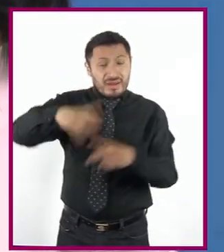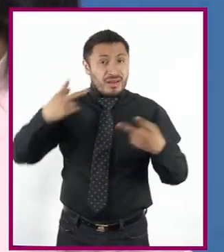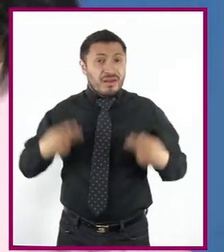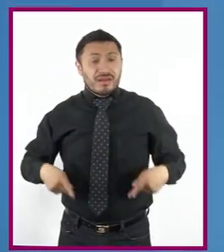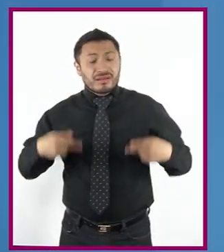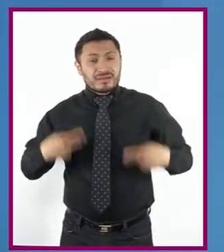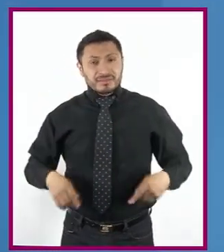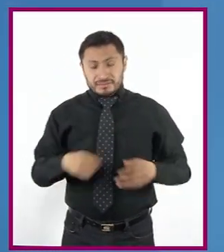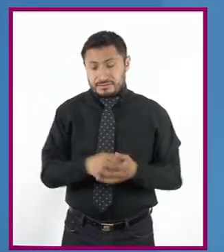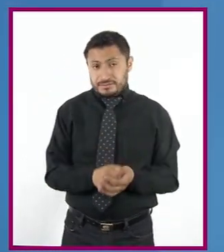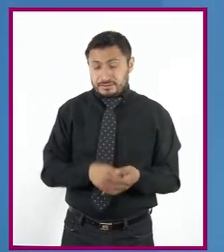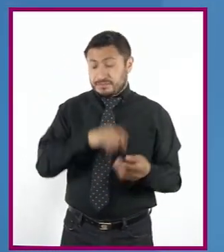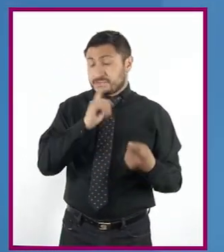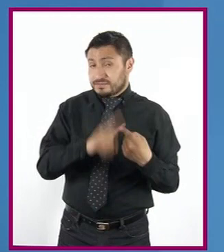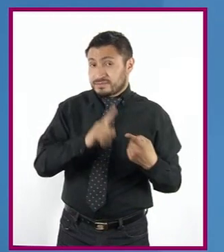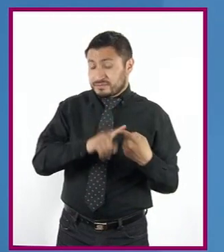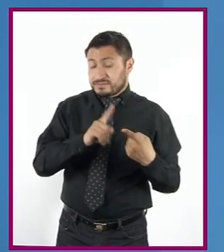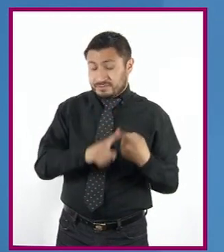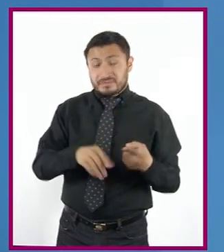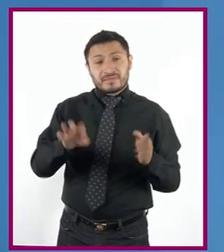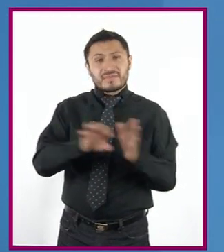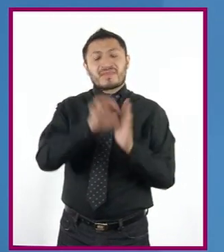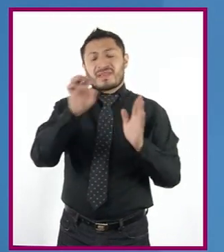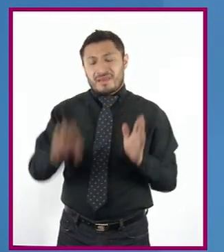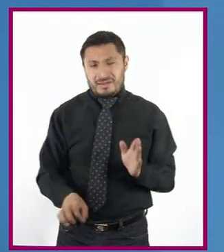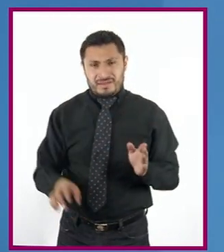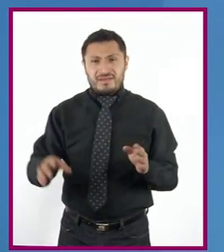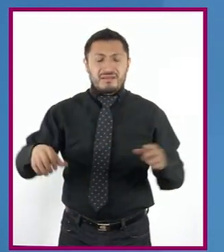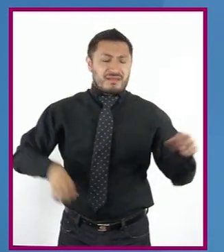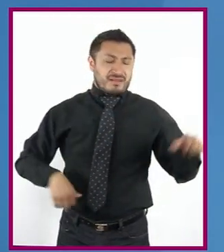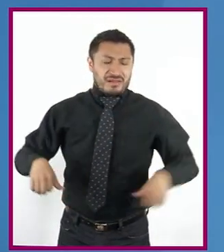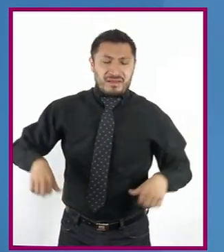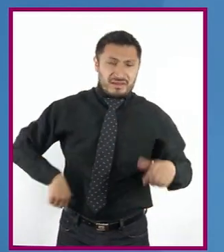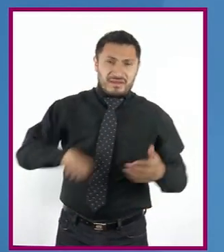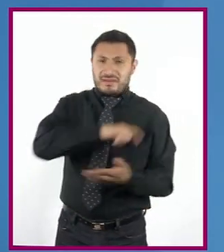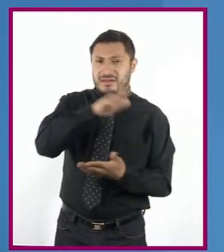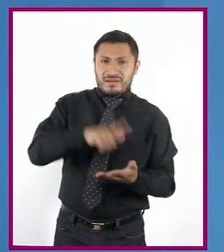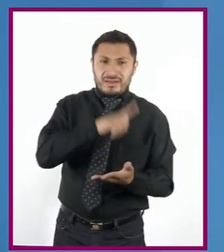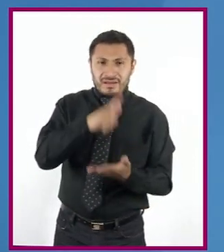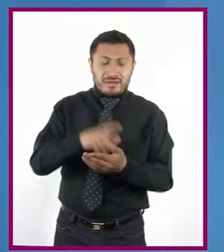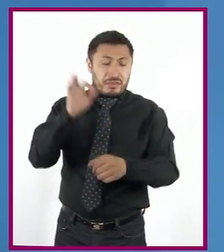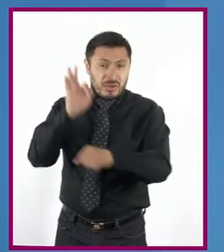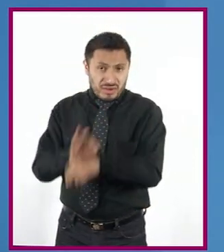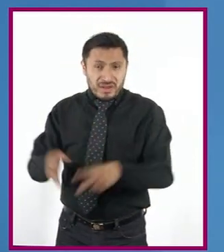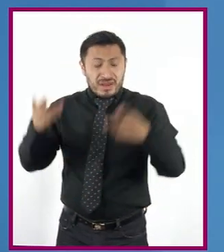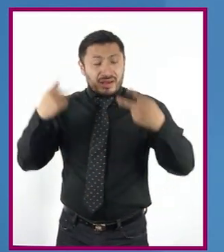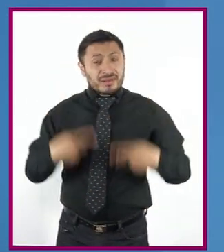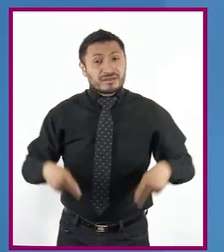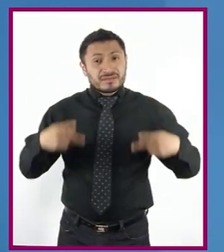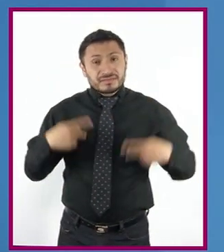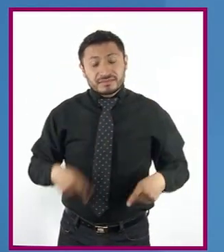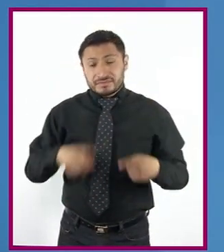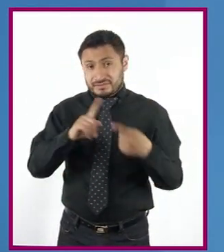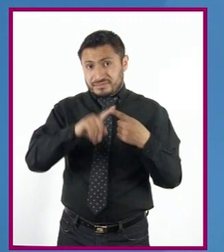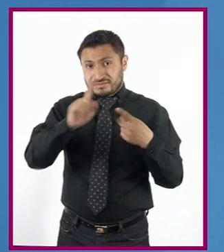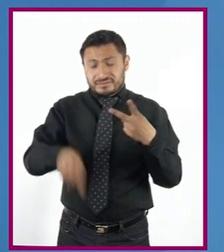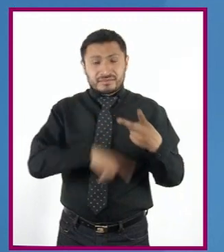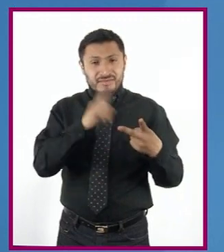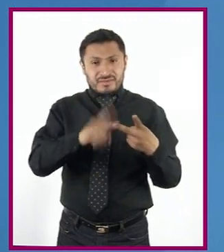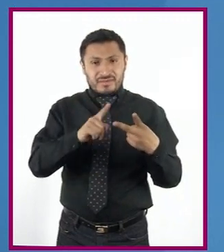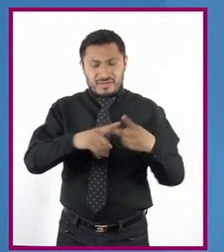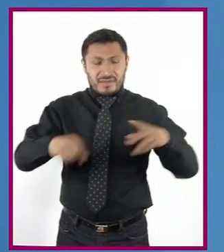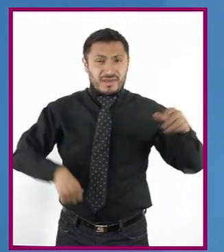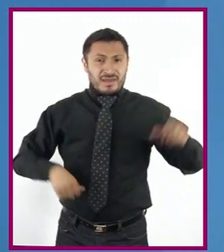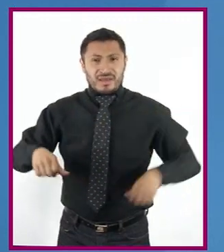ciudadanos. La primera es un ejemplo de una acción legal que protege a los individuos y la segunda es un